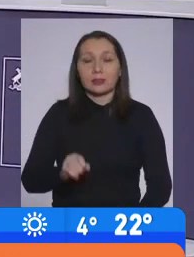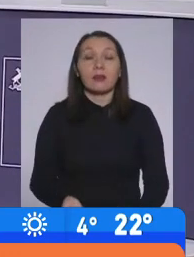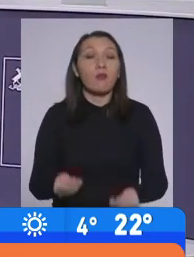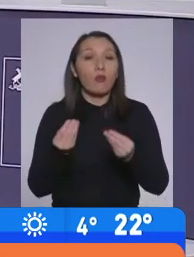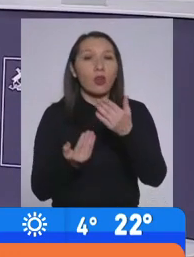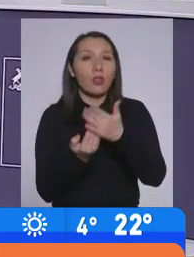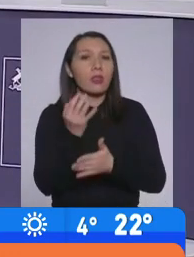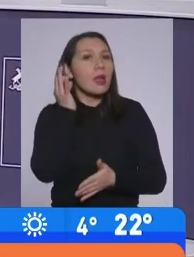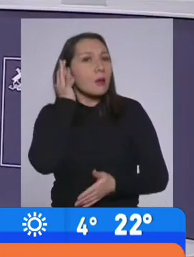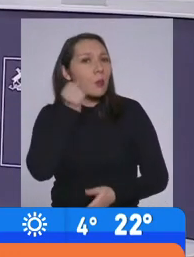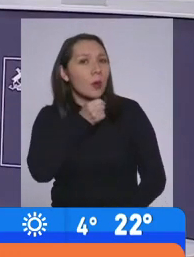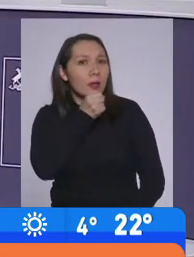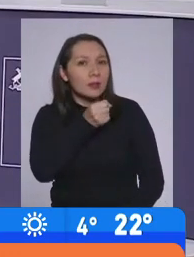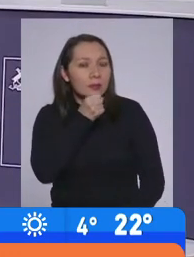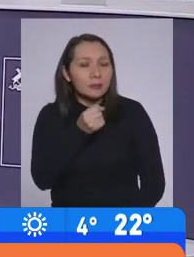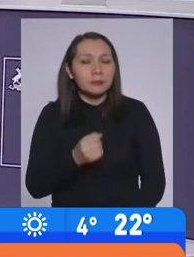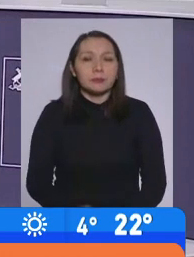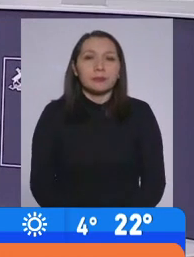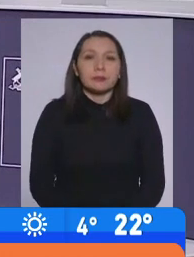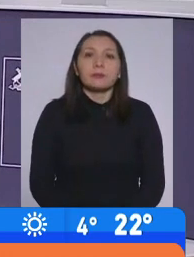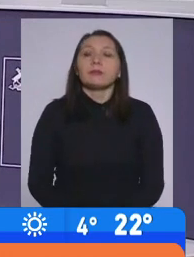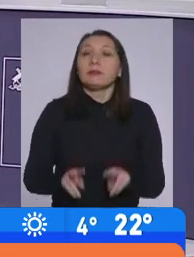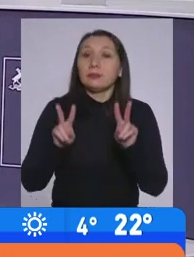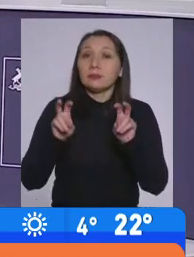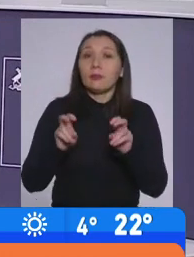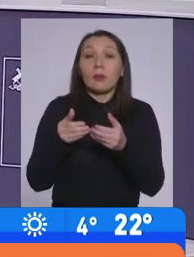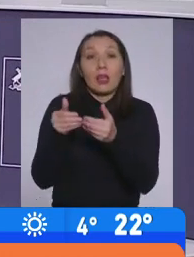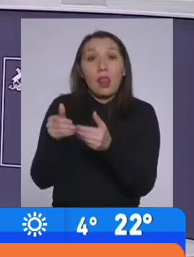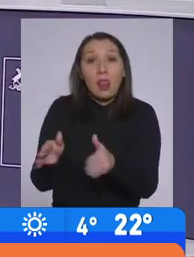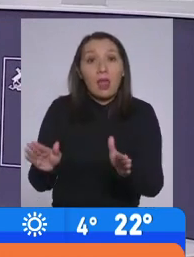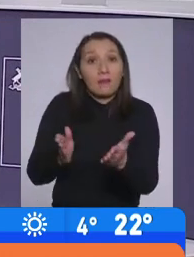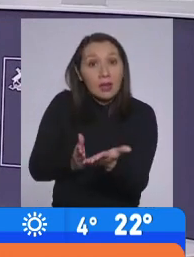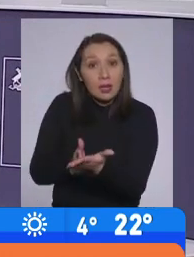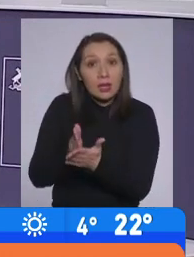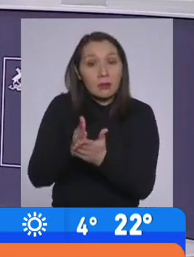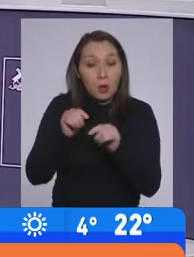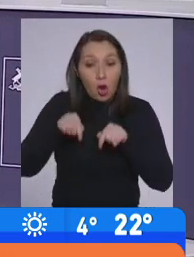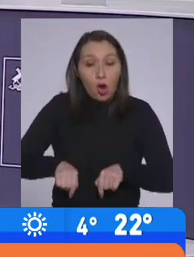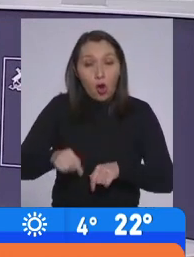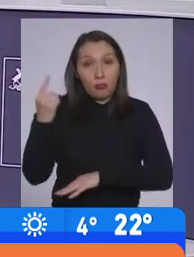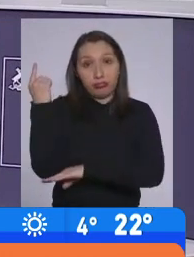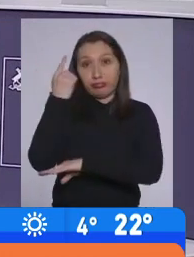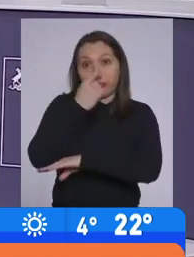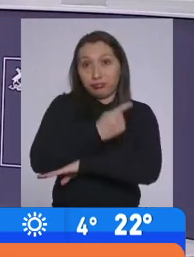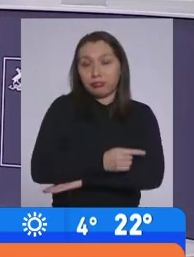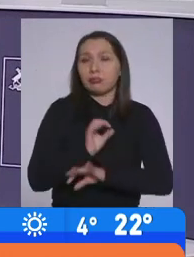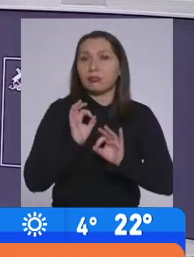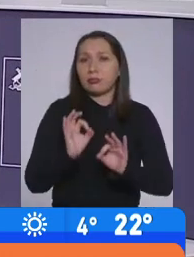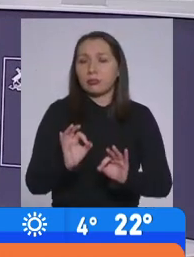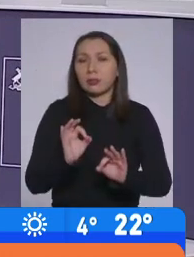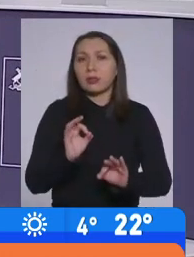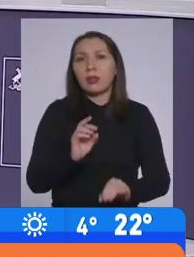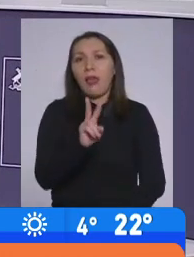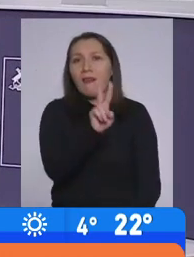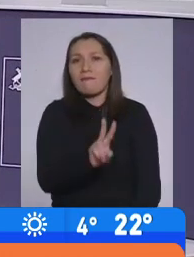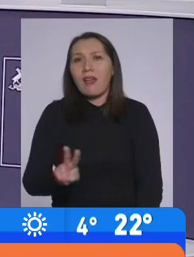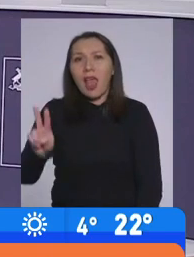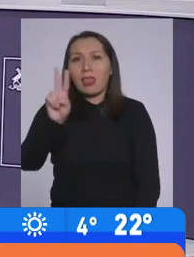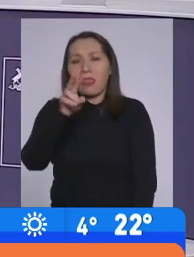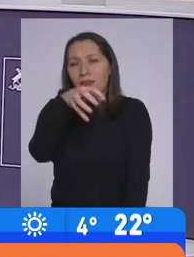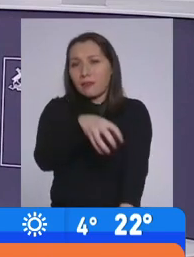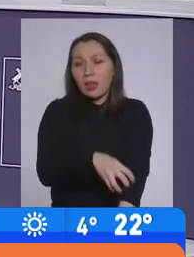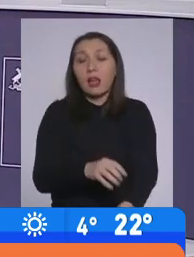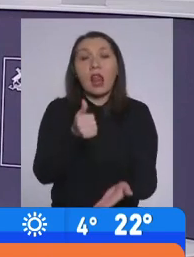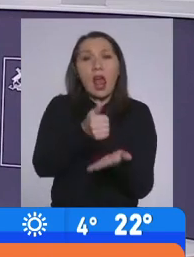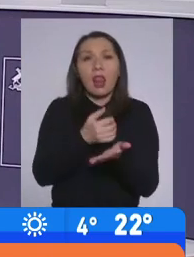muy buenos días ministros o secretarias sobre el confinamiento que va a empezar durante esta jornada específicamente en valdivia el